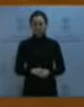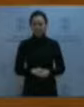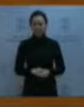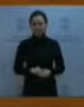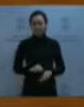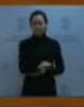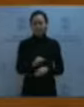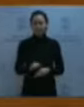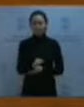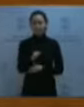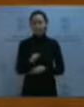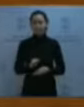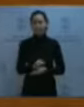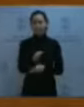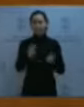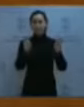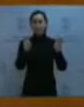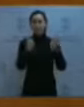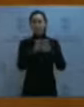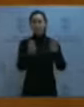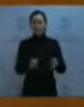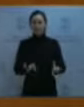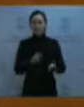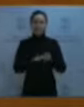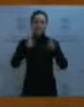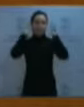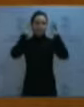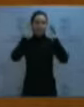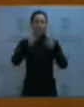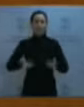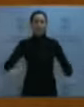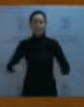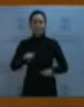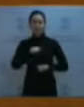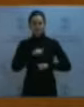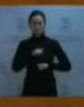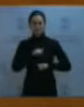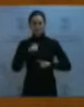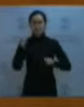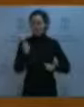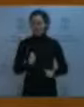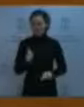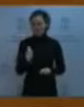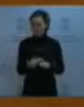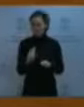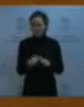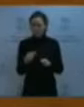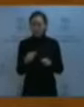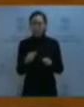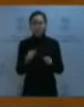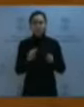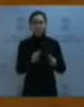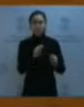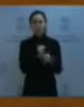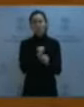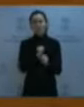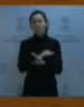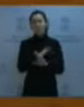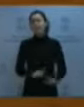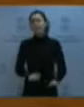subvencionando entidades para formar a los parados y siguen ustedes en las mismas políticas de empleo que crónicamente